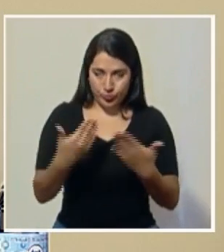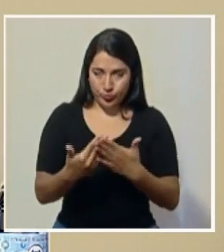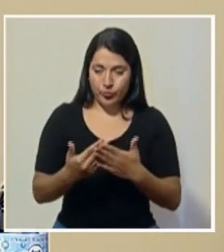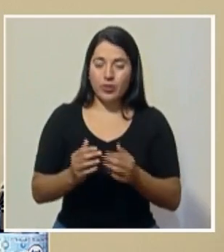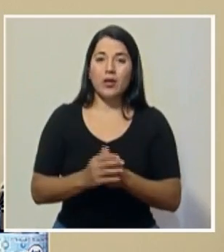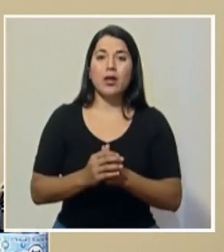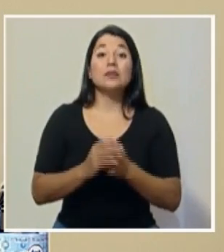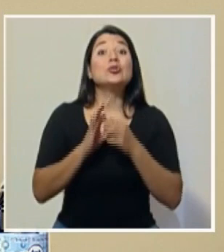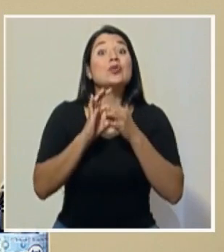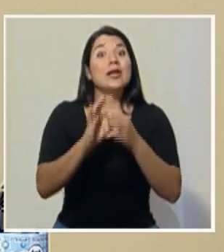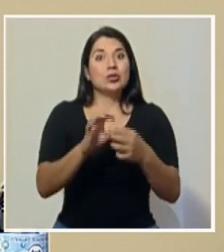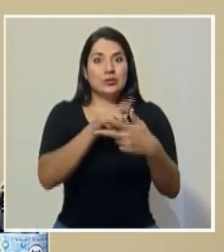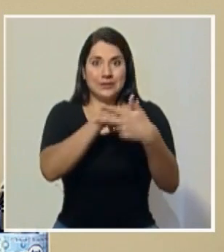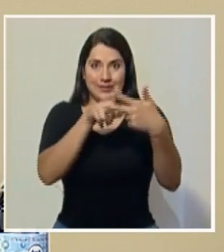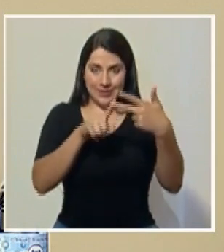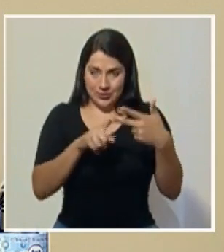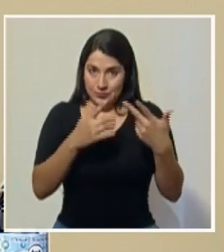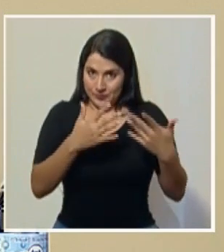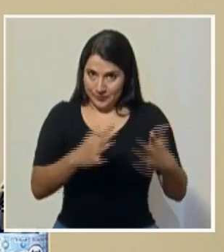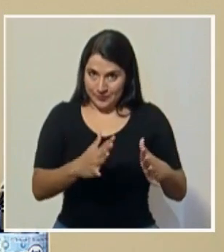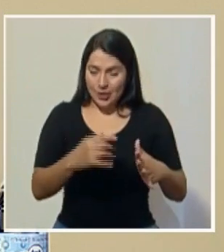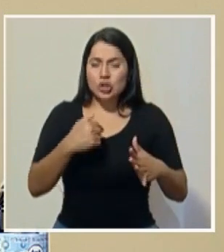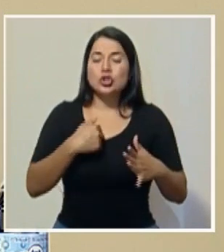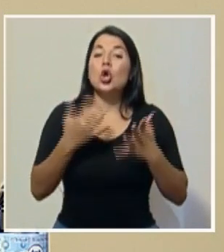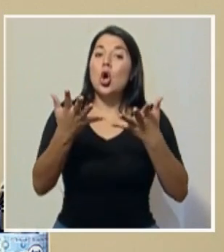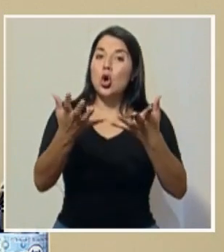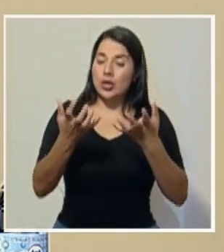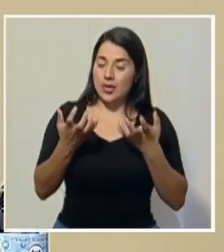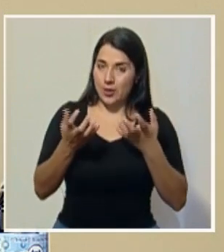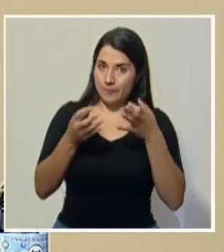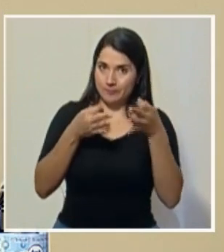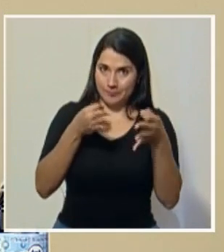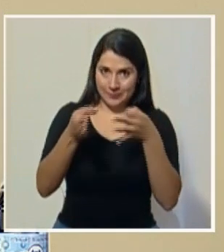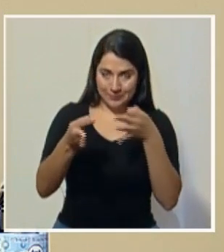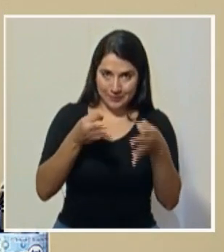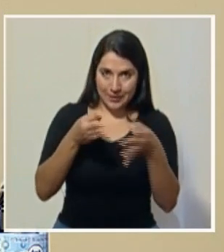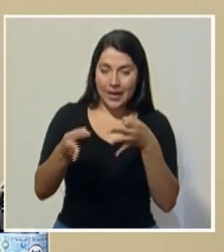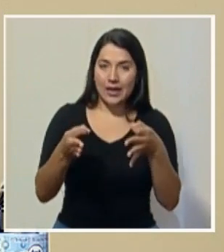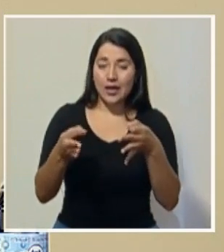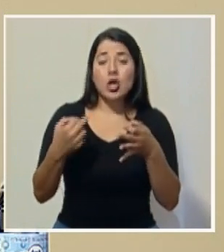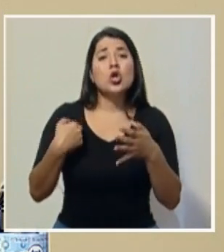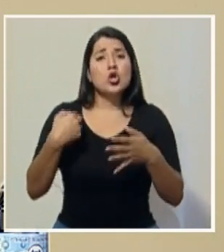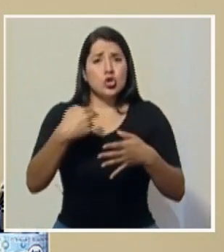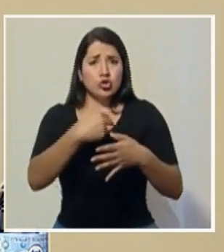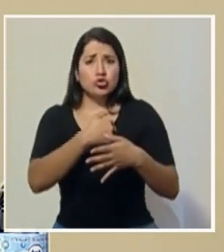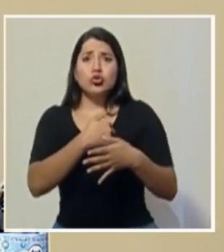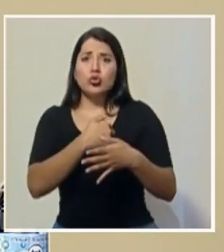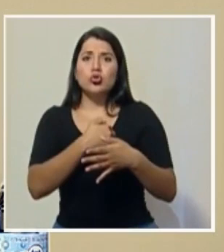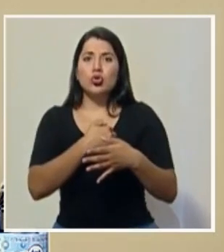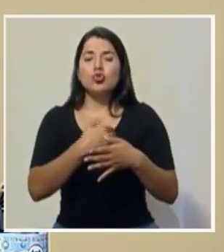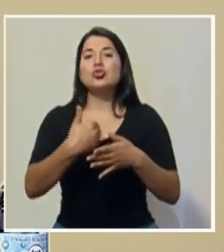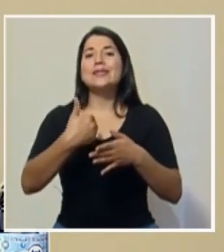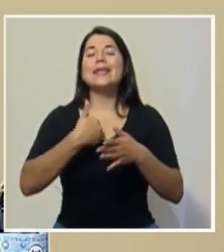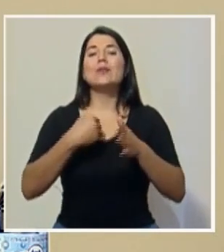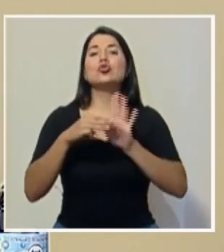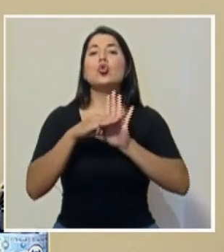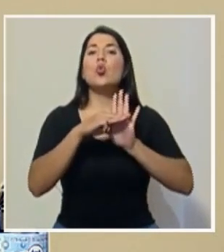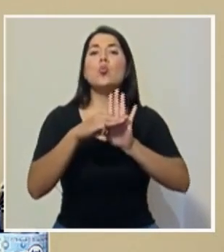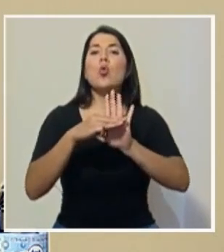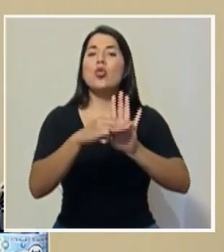anterior, yo quiero indicar que basados en parámetros del modelo de